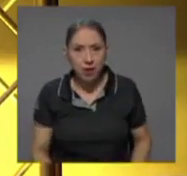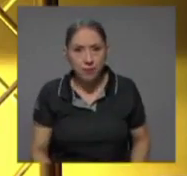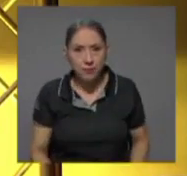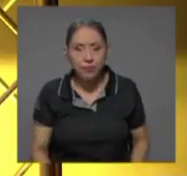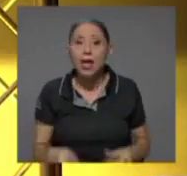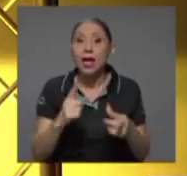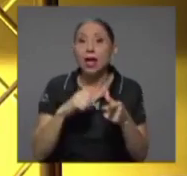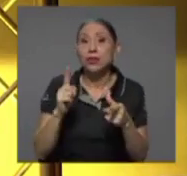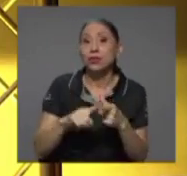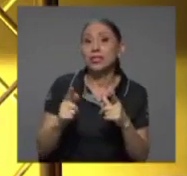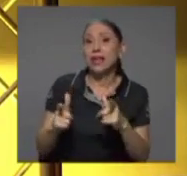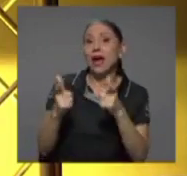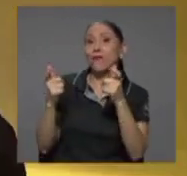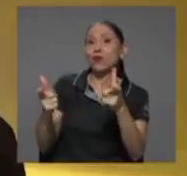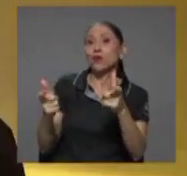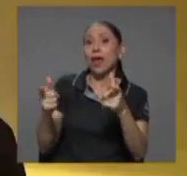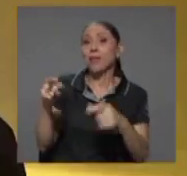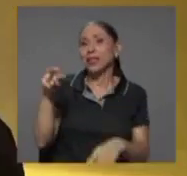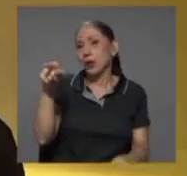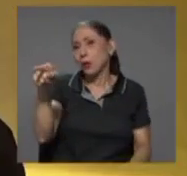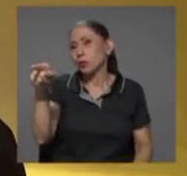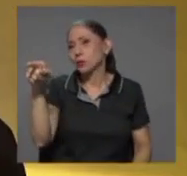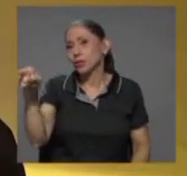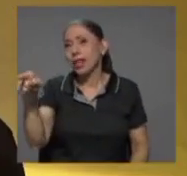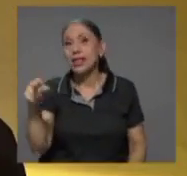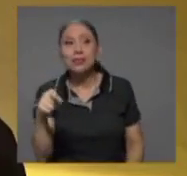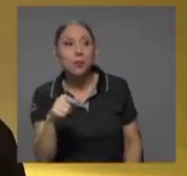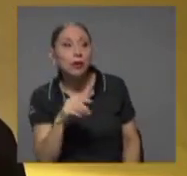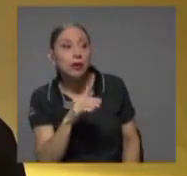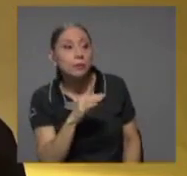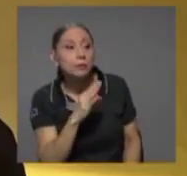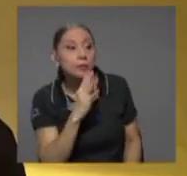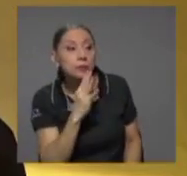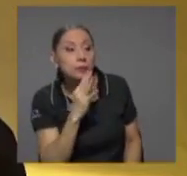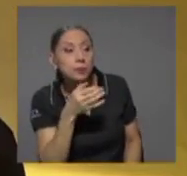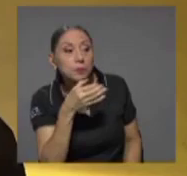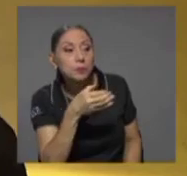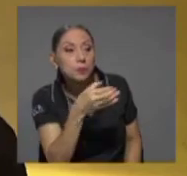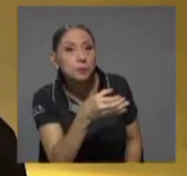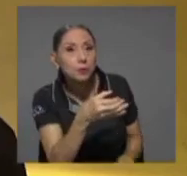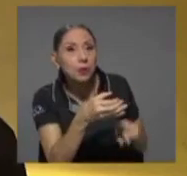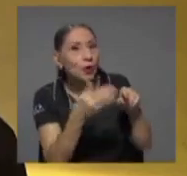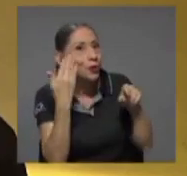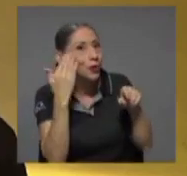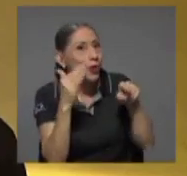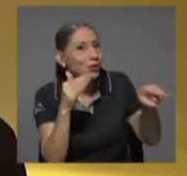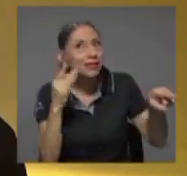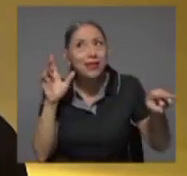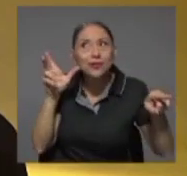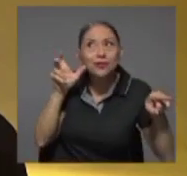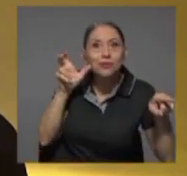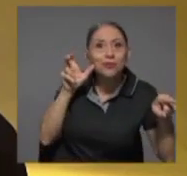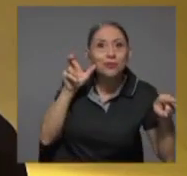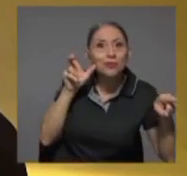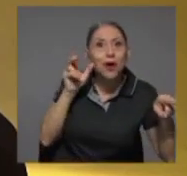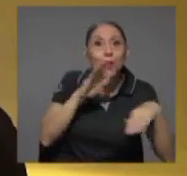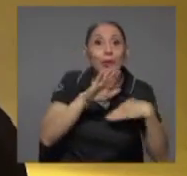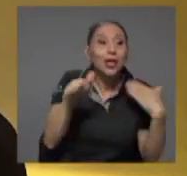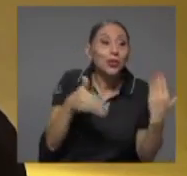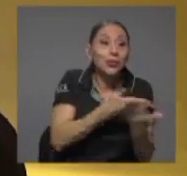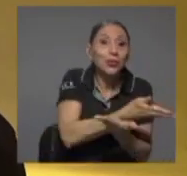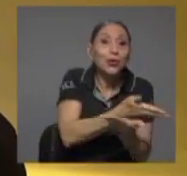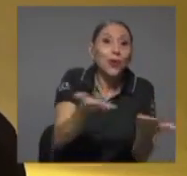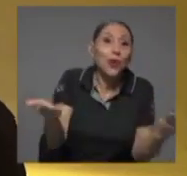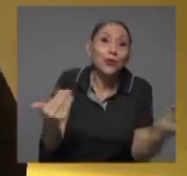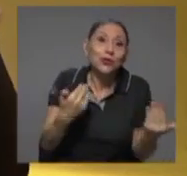afortunadamente, ustedes le hablan al oído. No sé qué tanto escucha la Asamblea Legislativa, porque todo el mundo tiene su corazoncito y quiere gastar